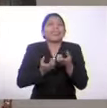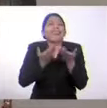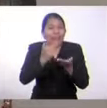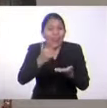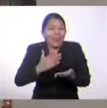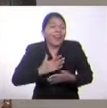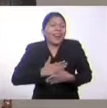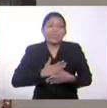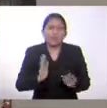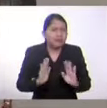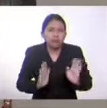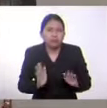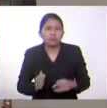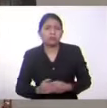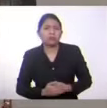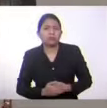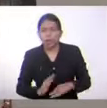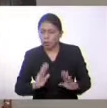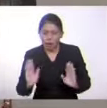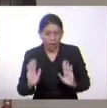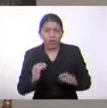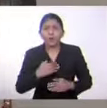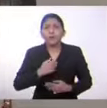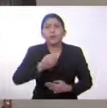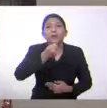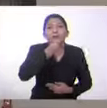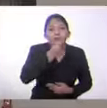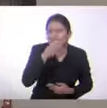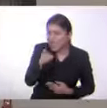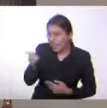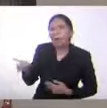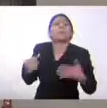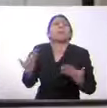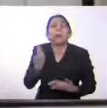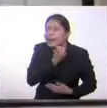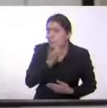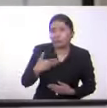personas, sino que solo lo que pretende es informar.